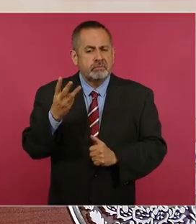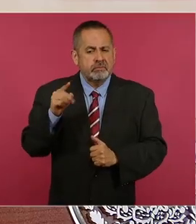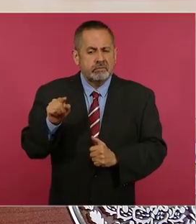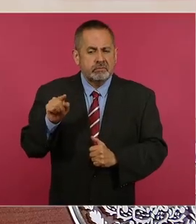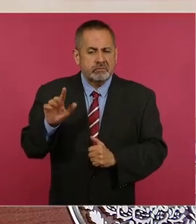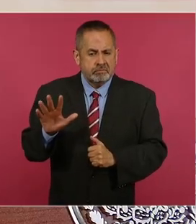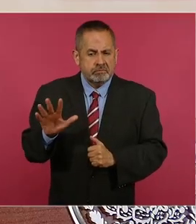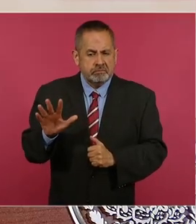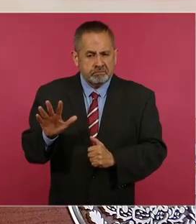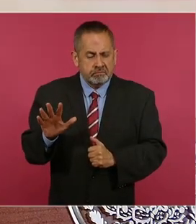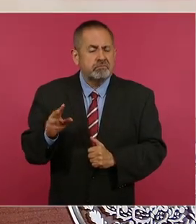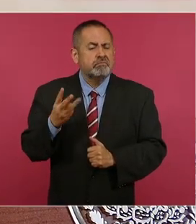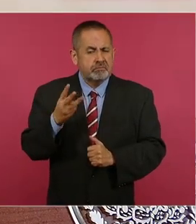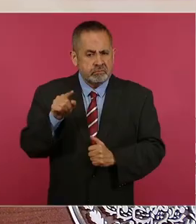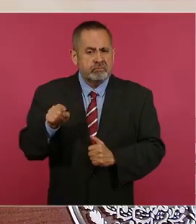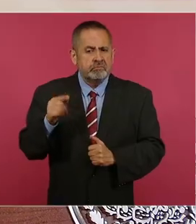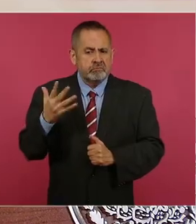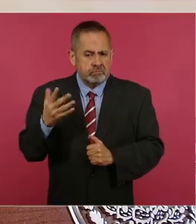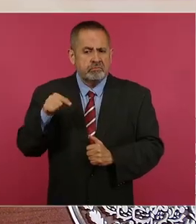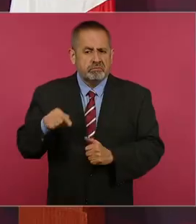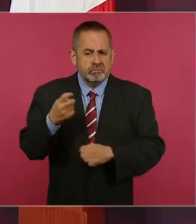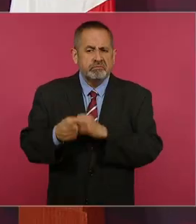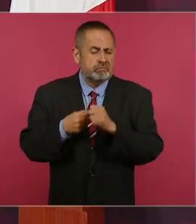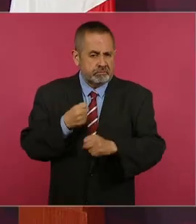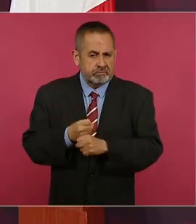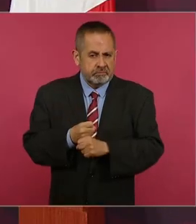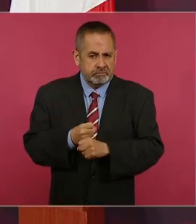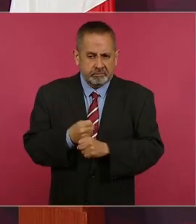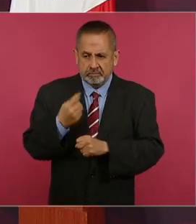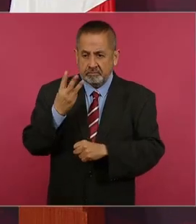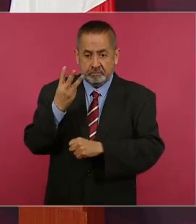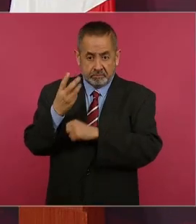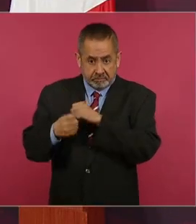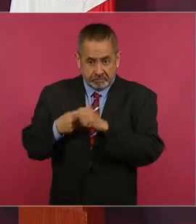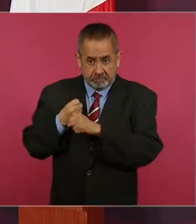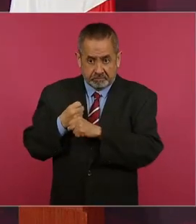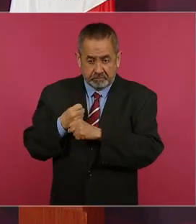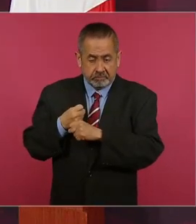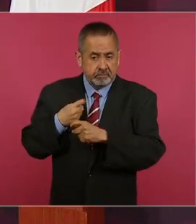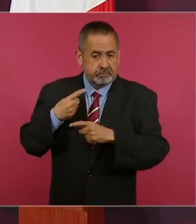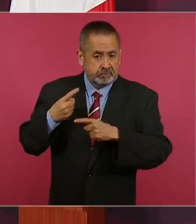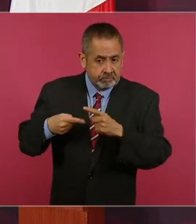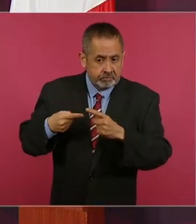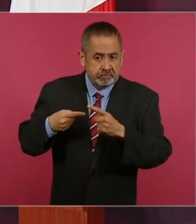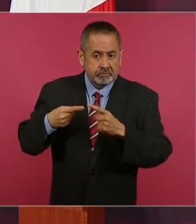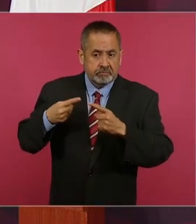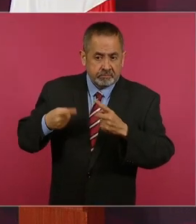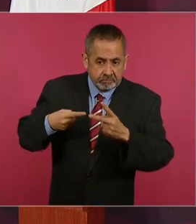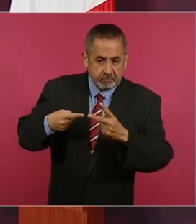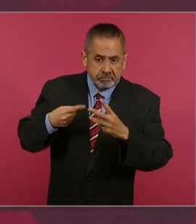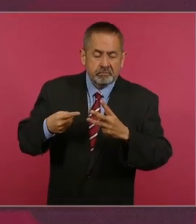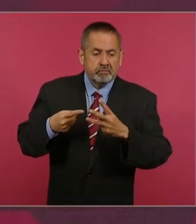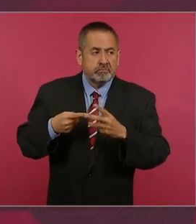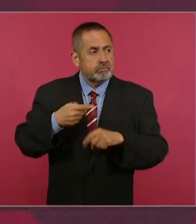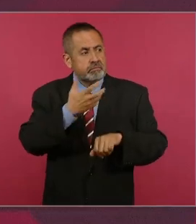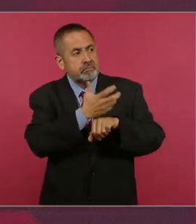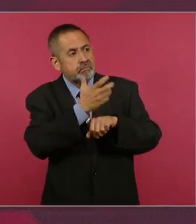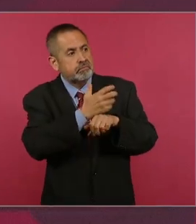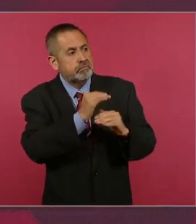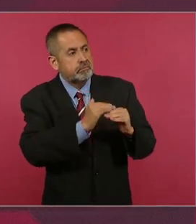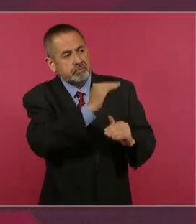¿3.5 este año? Llevamos 3 años creciendo más que Estados